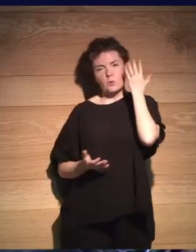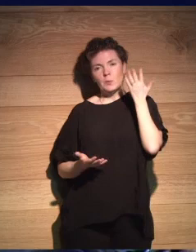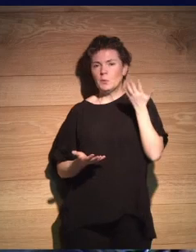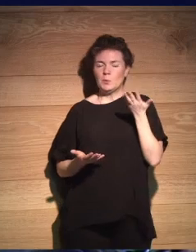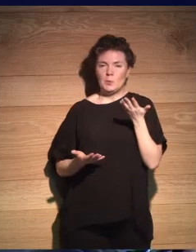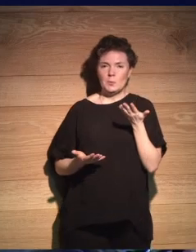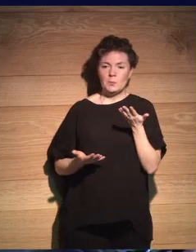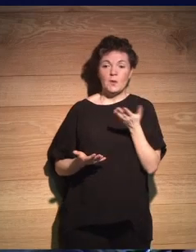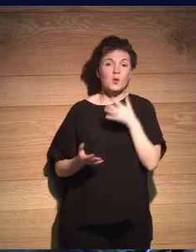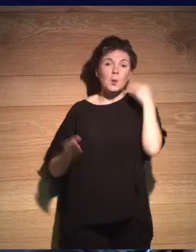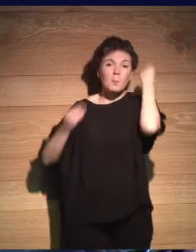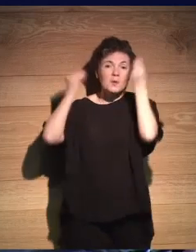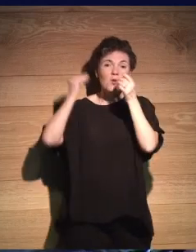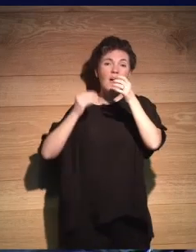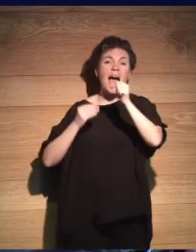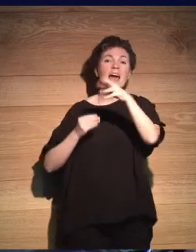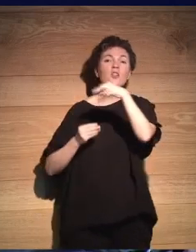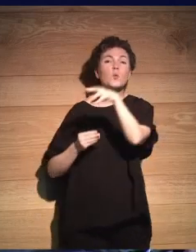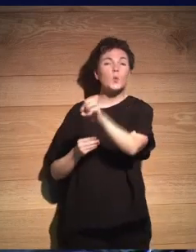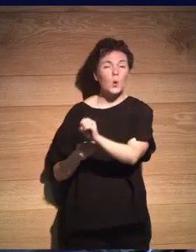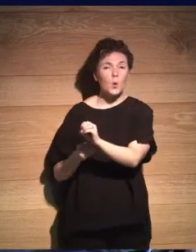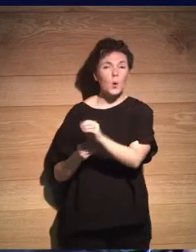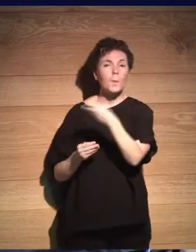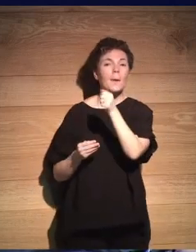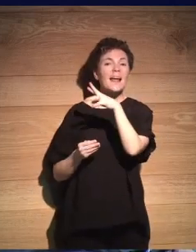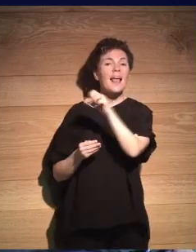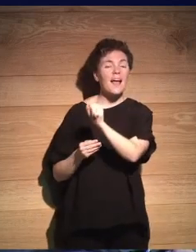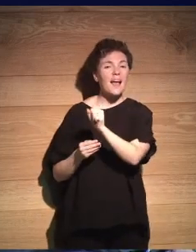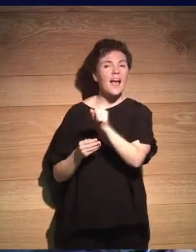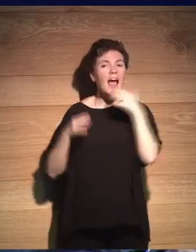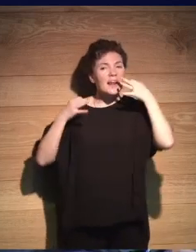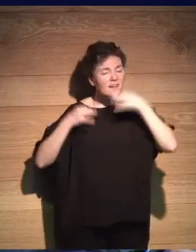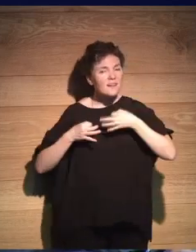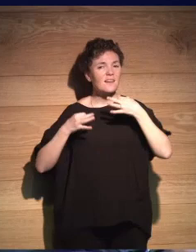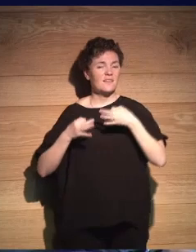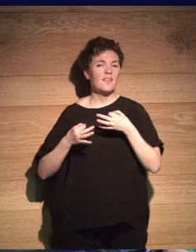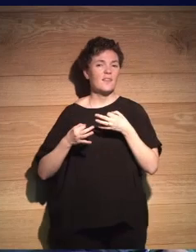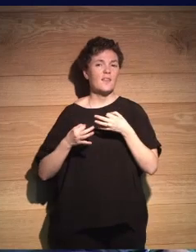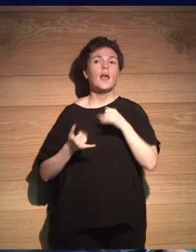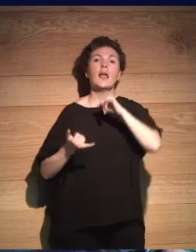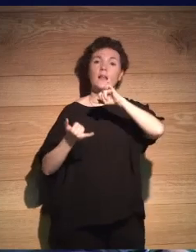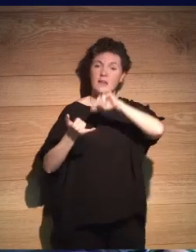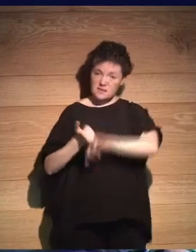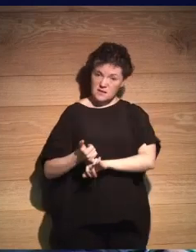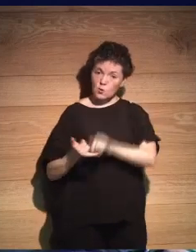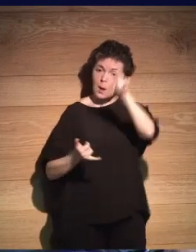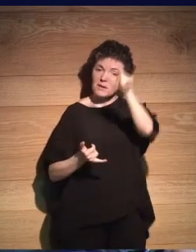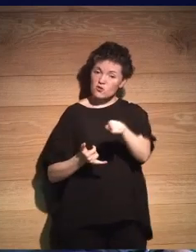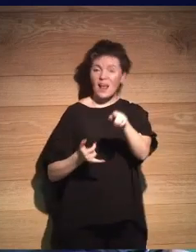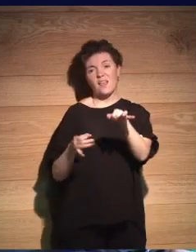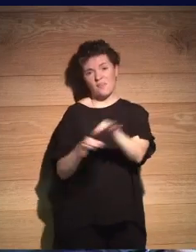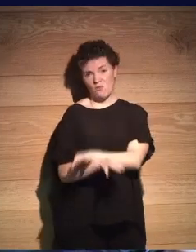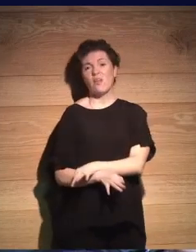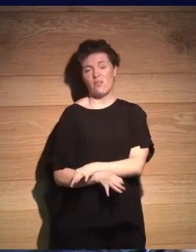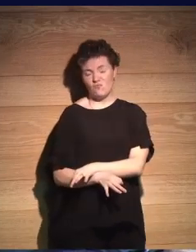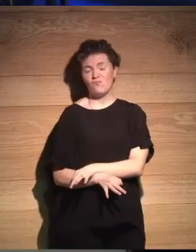creo que Arturo Barea realmente estaba casado con la persona equivocada.